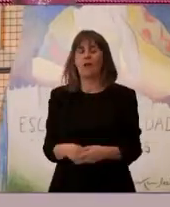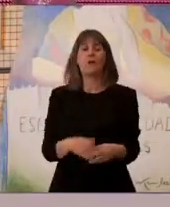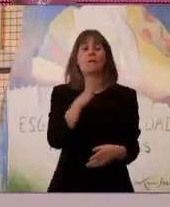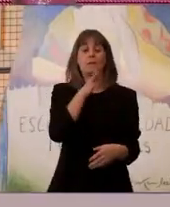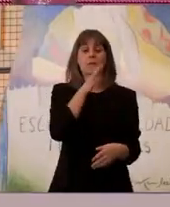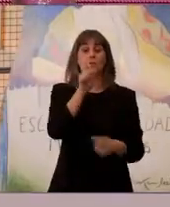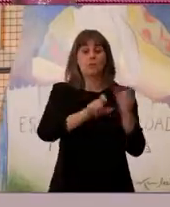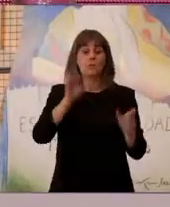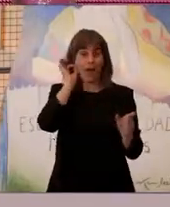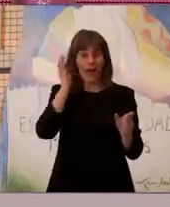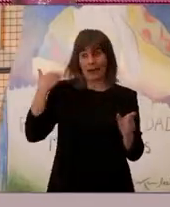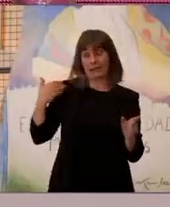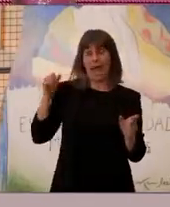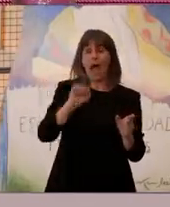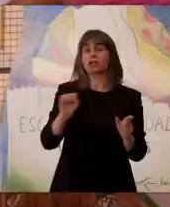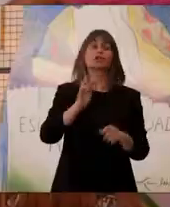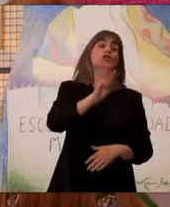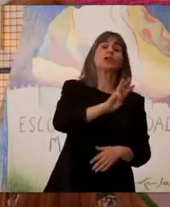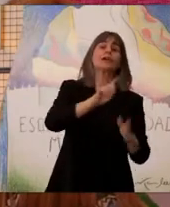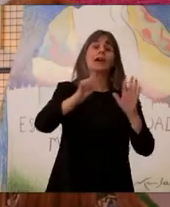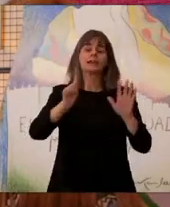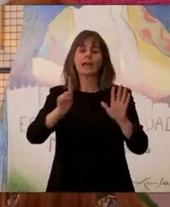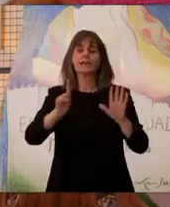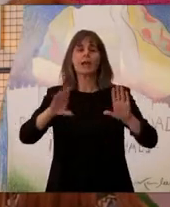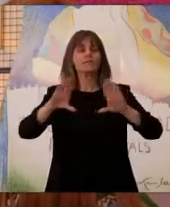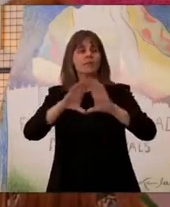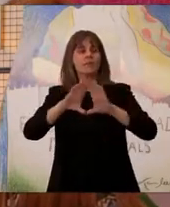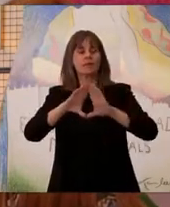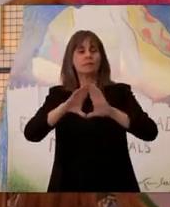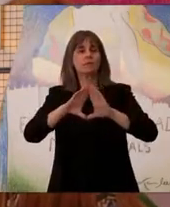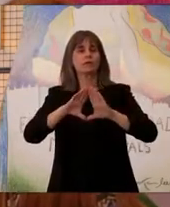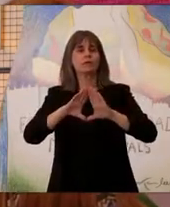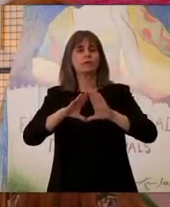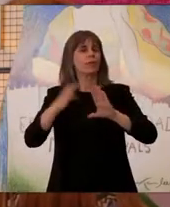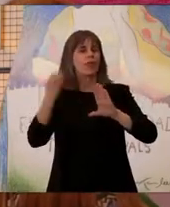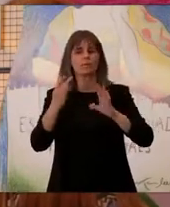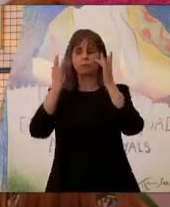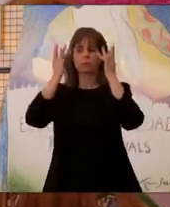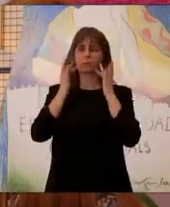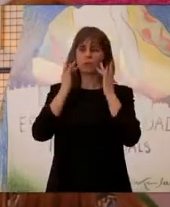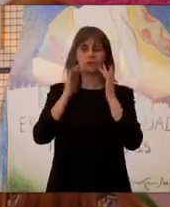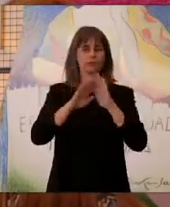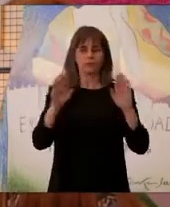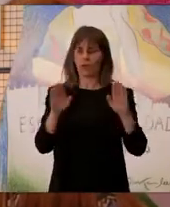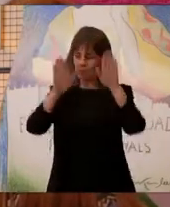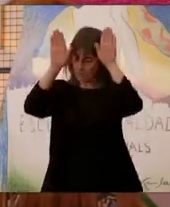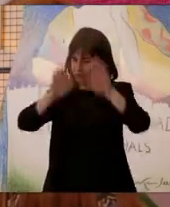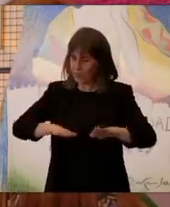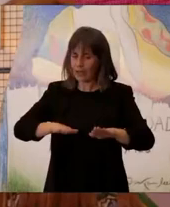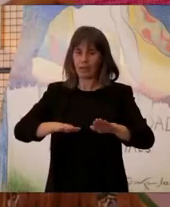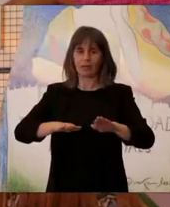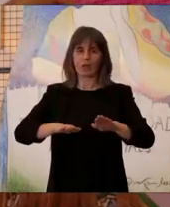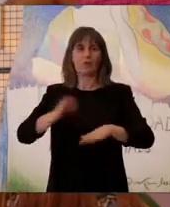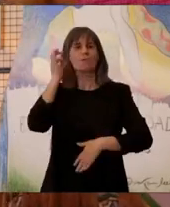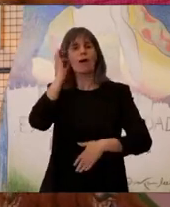36 el feminismo era ser puras y castas y fieles era el ser el ser muy